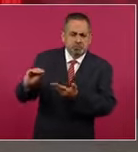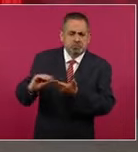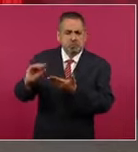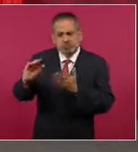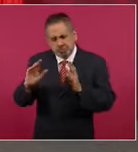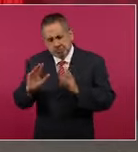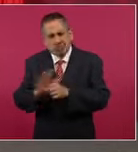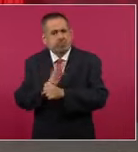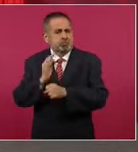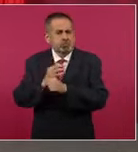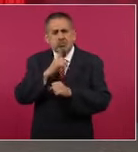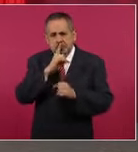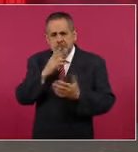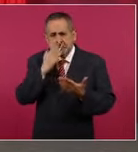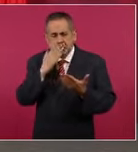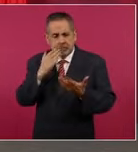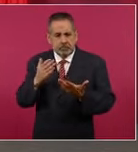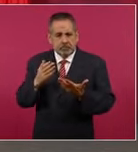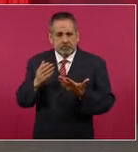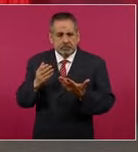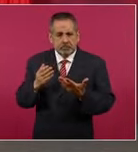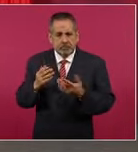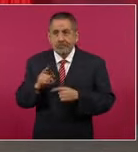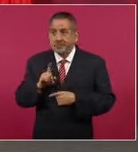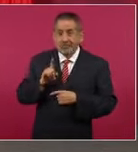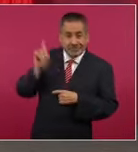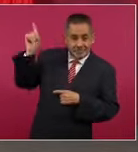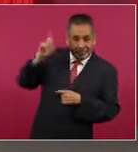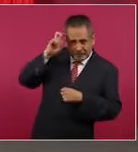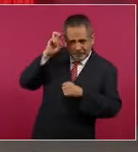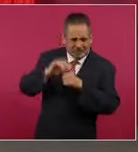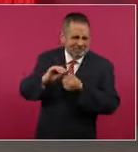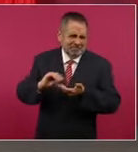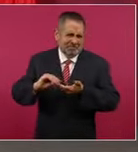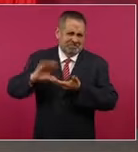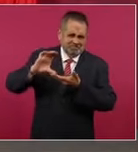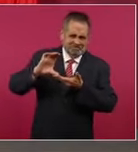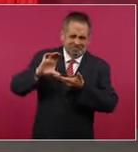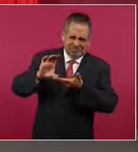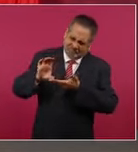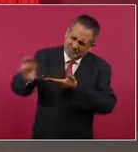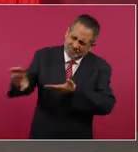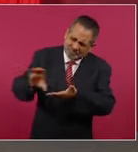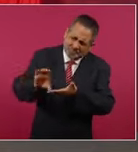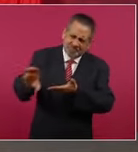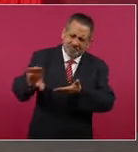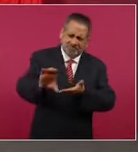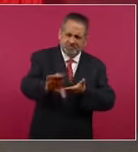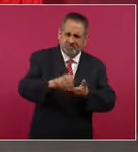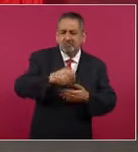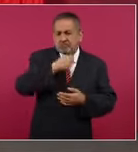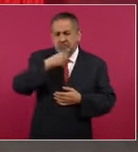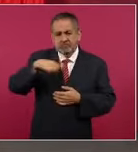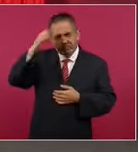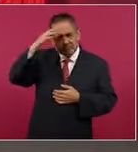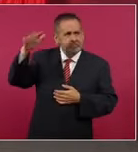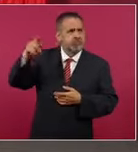es mucho menor a lo que recibe un adulto mayor en